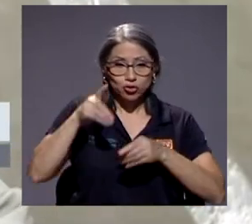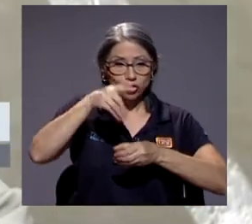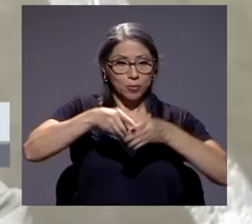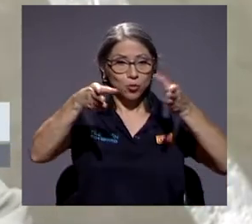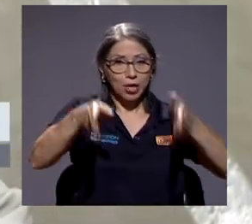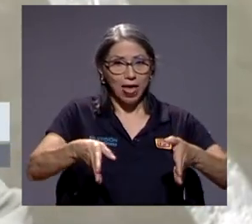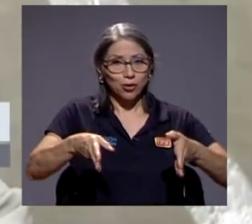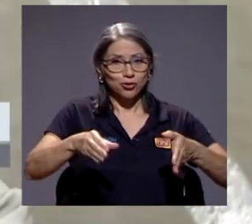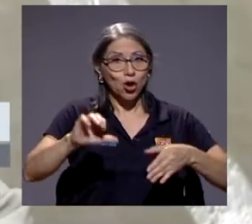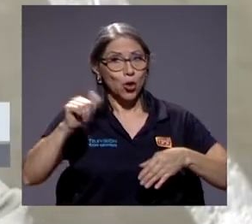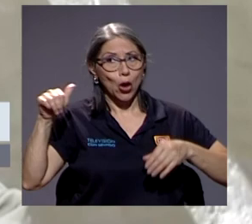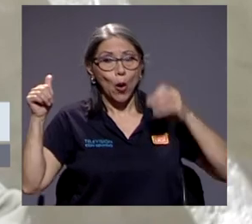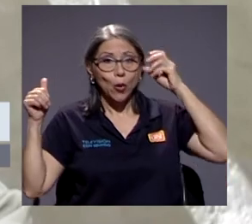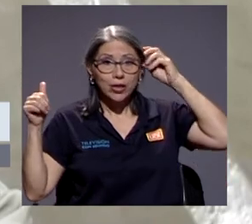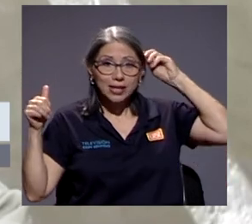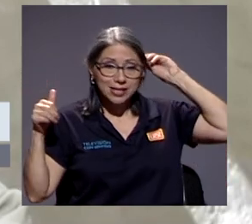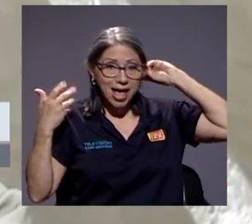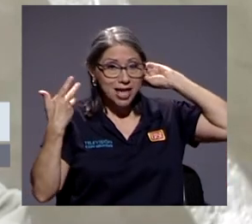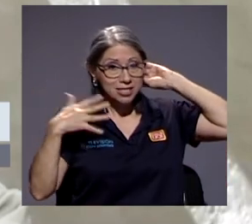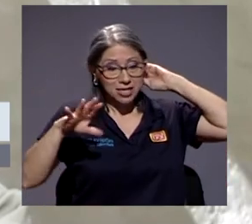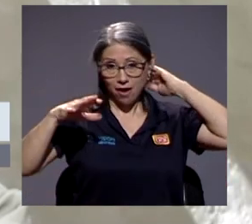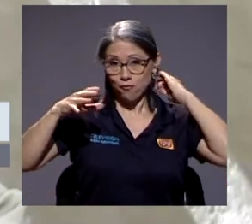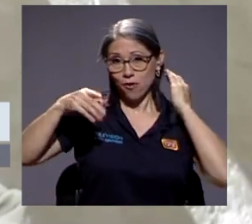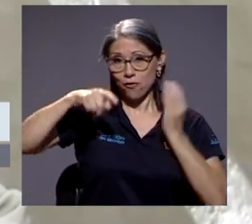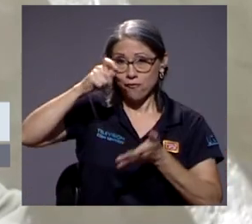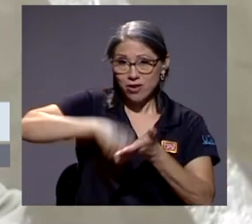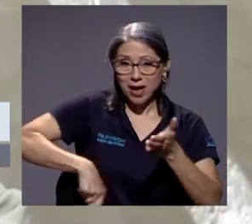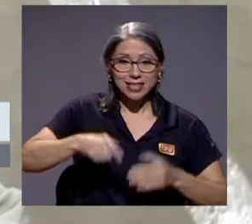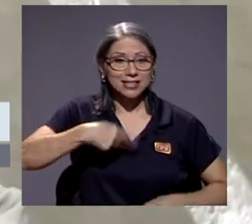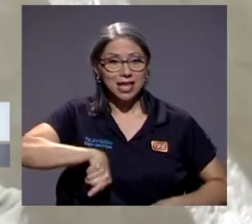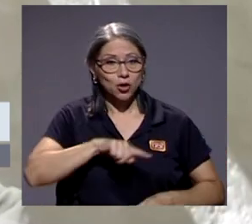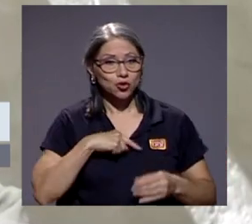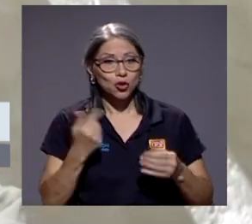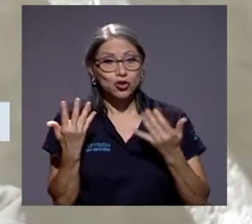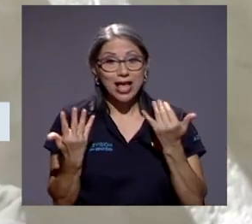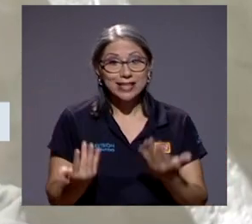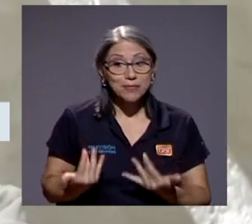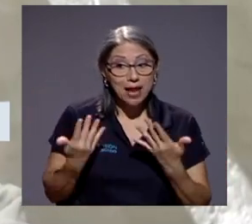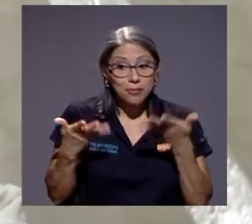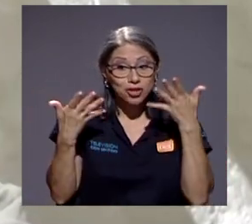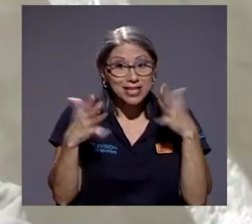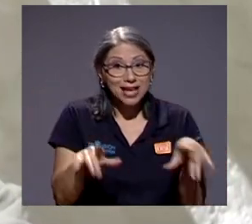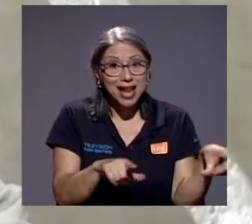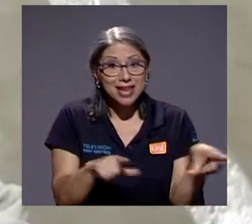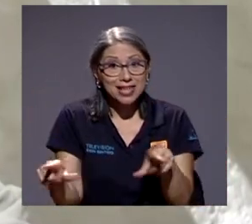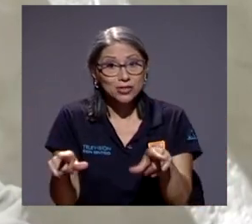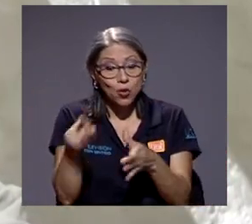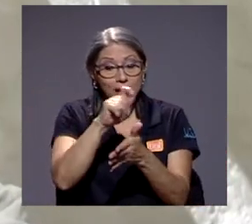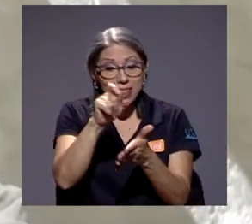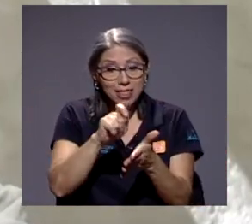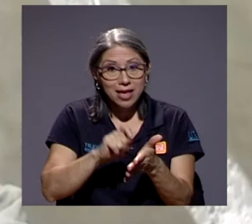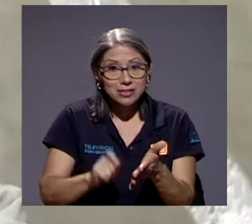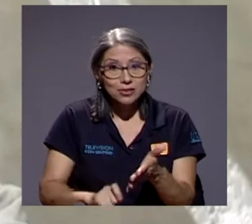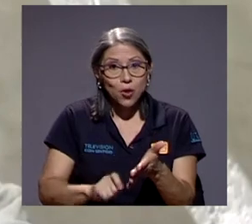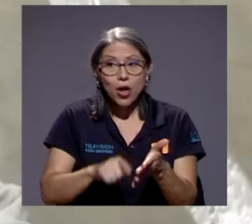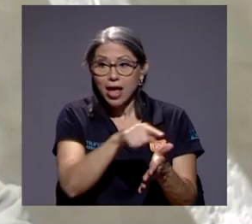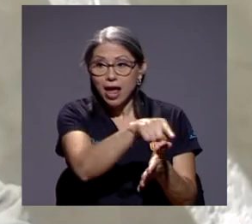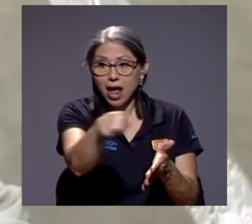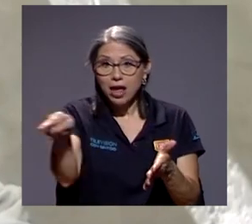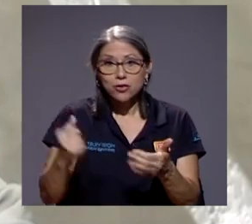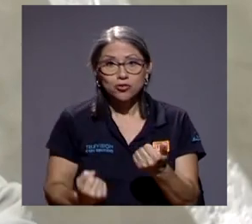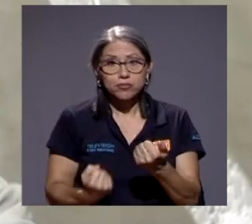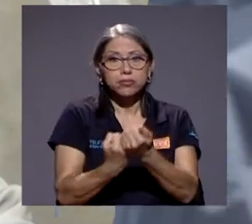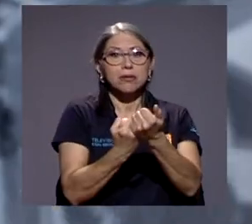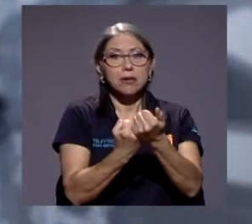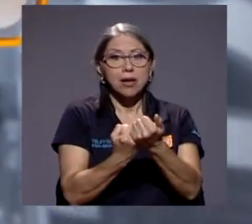otras fracciones fueron firmantes y esperamos entonces teniendo este texto construido se pueda contar con ese respaldo para que